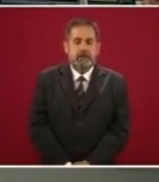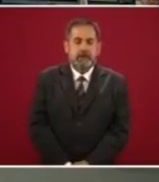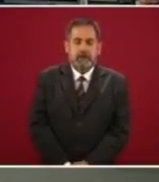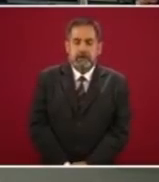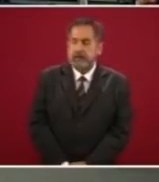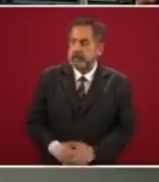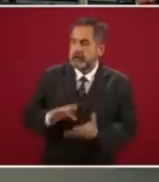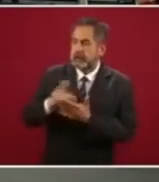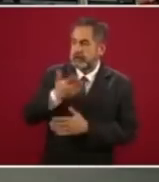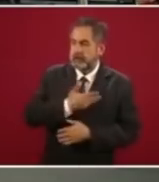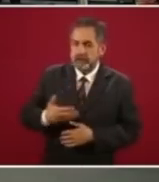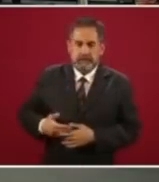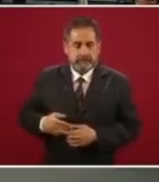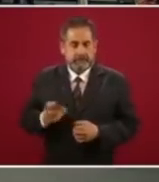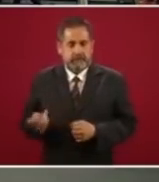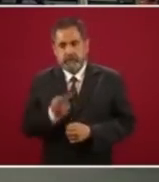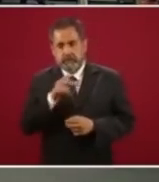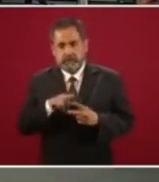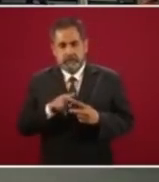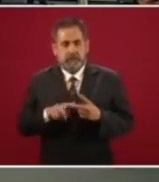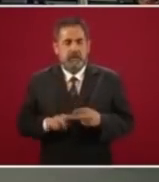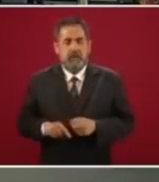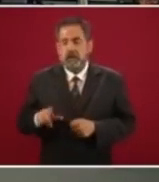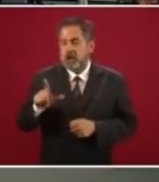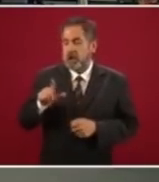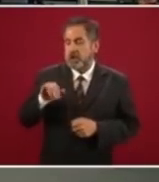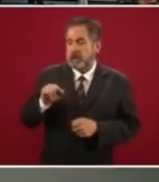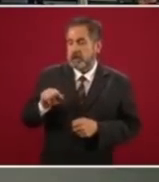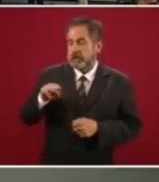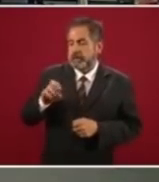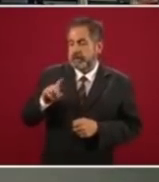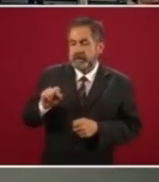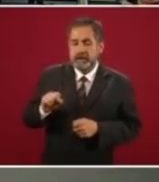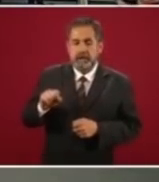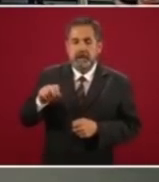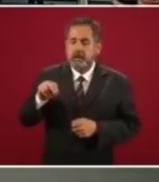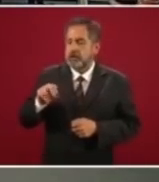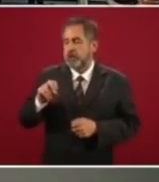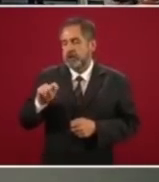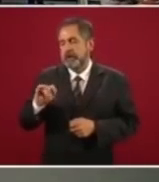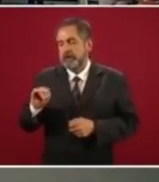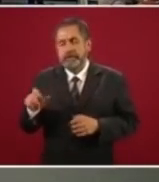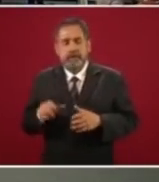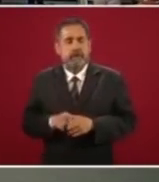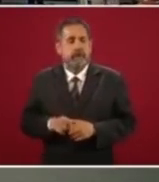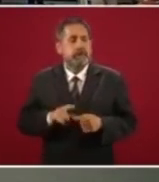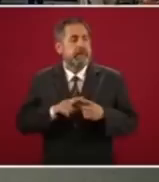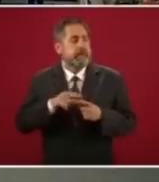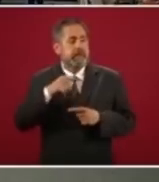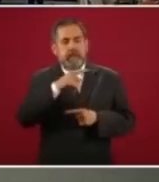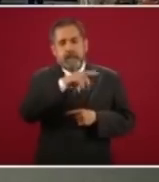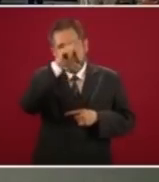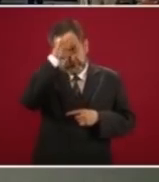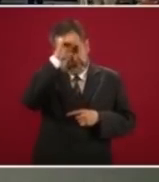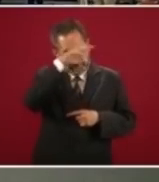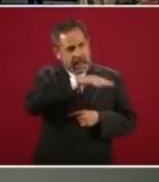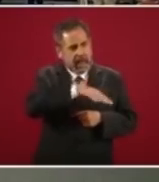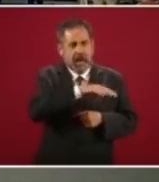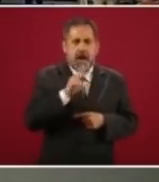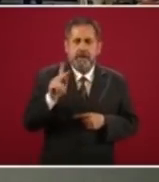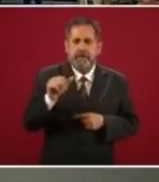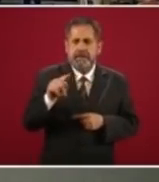Gracias, presidente. Dos preguntas. Luis Méndez, de Notimex. La primera es respecto al tema de pasta de conchos. A mí me gustaría preguntarle a la